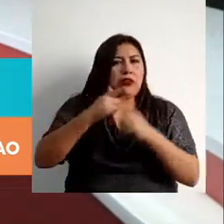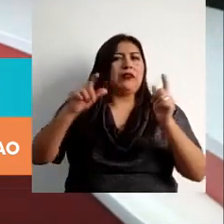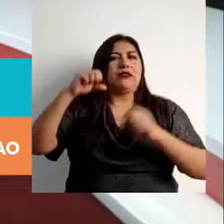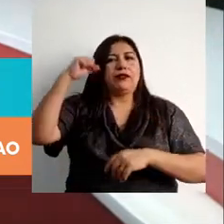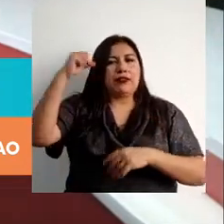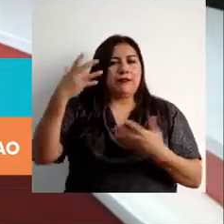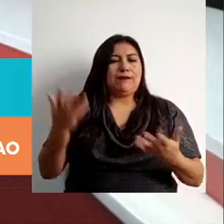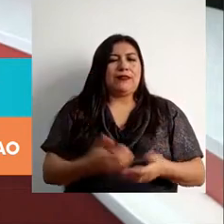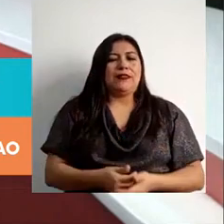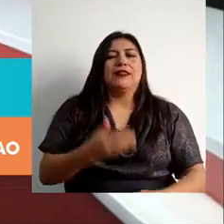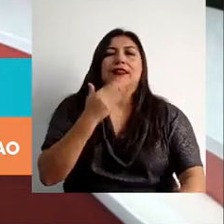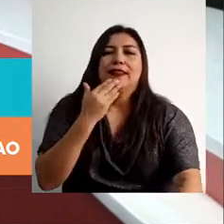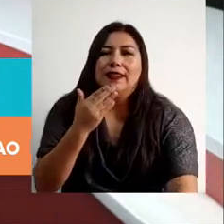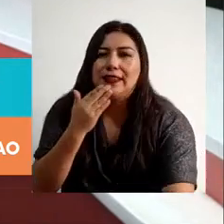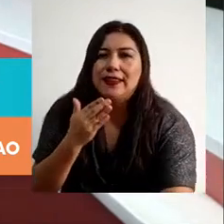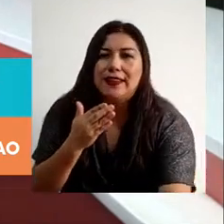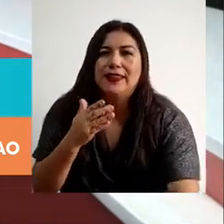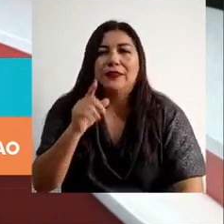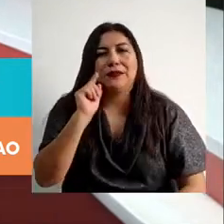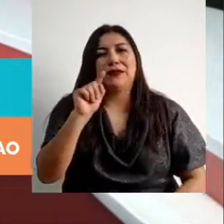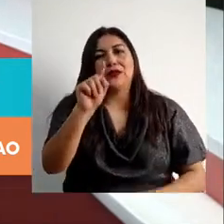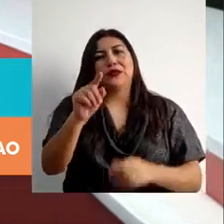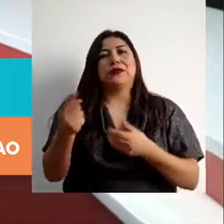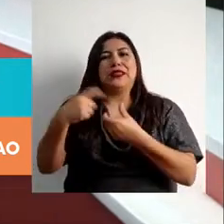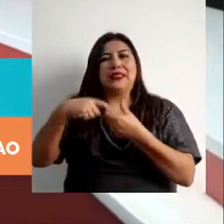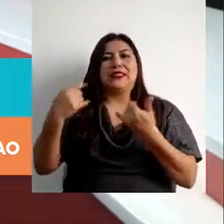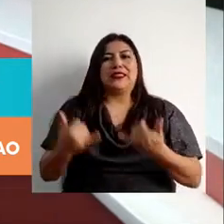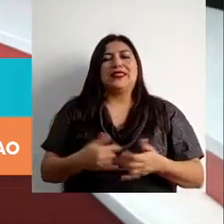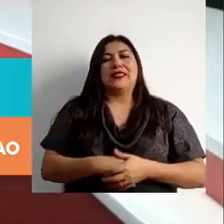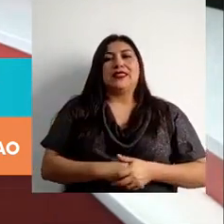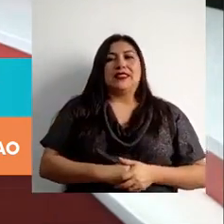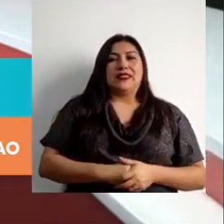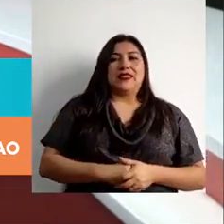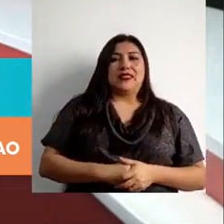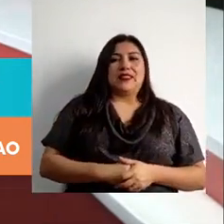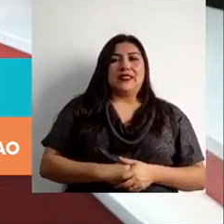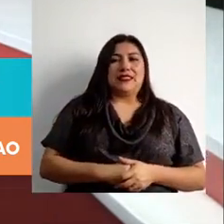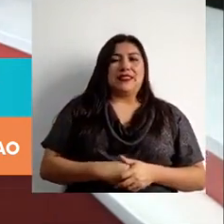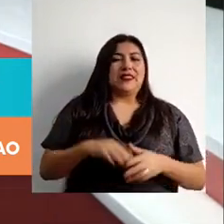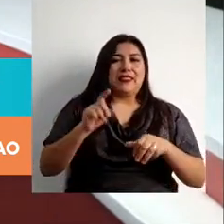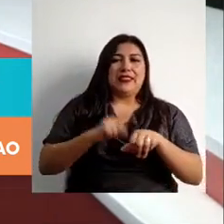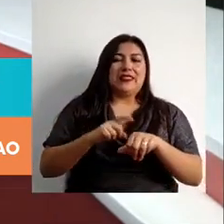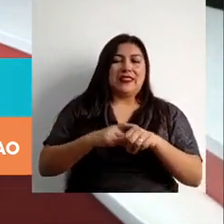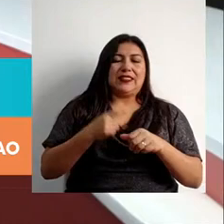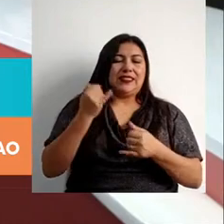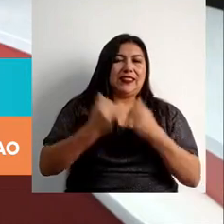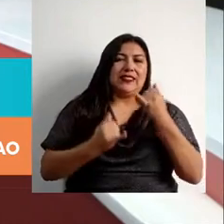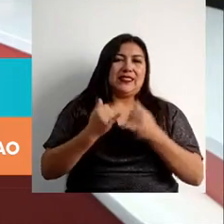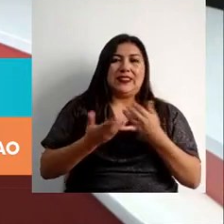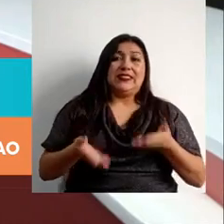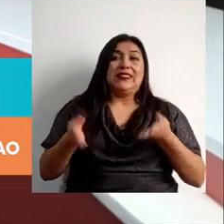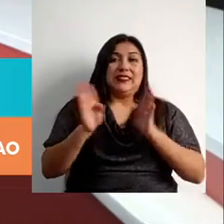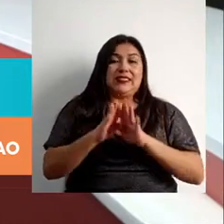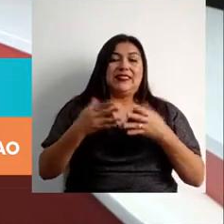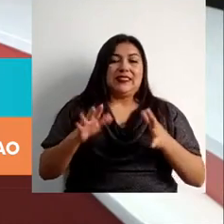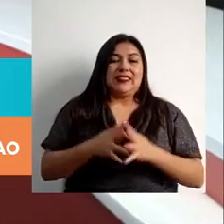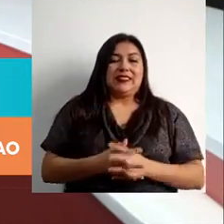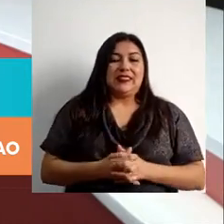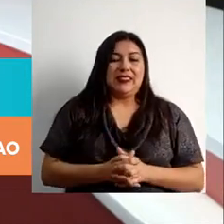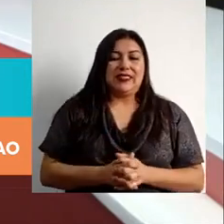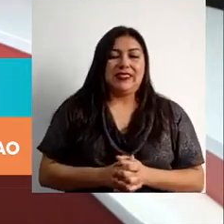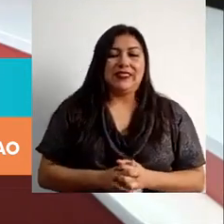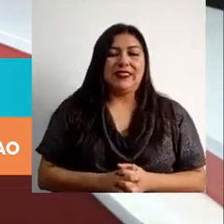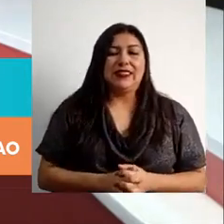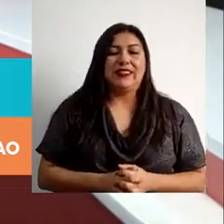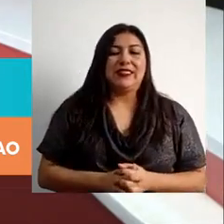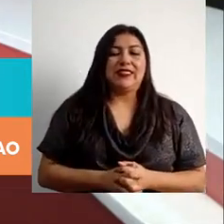gracias. Un agradecimiento por tu participación, amigas y amigos. Nosotros el tiempo vamos cerrando, Enrique. Sí, claro que sí, pero sigante. Cerramos por dos